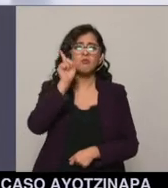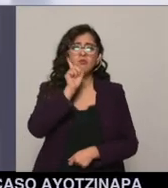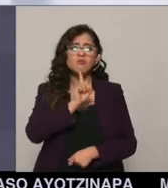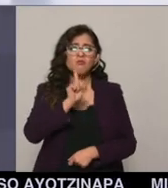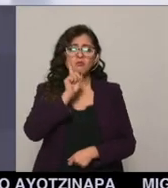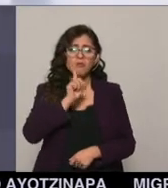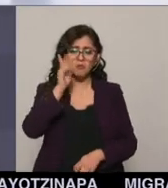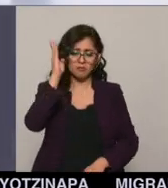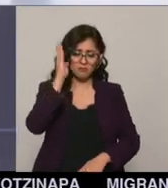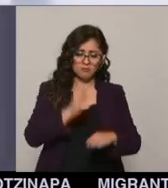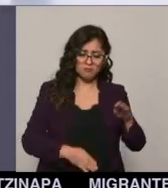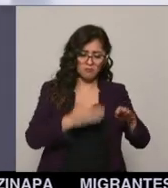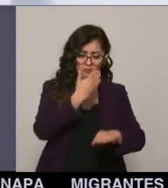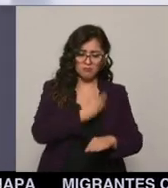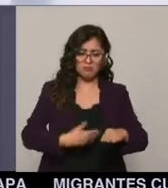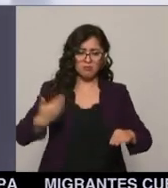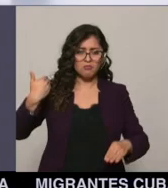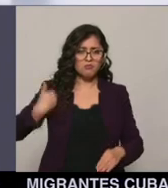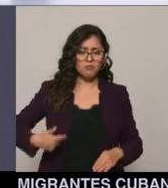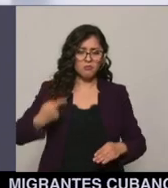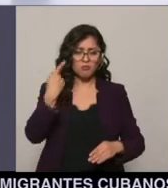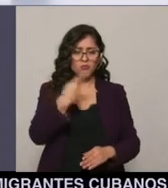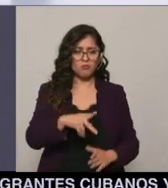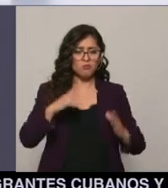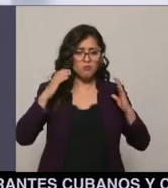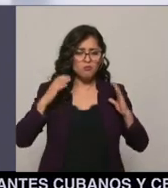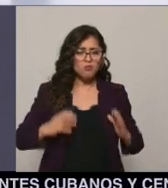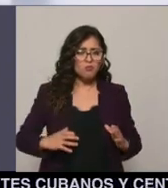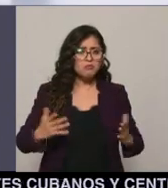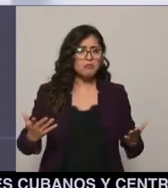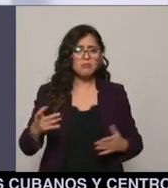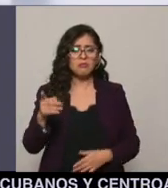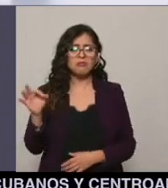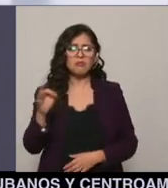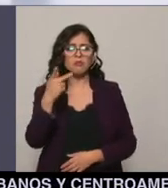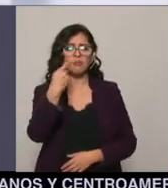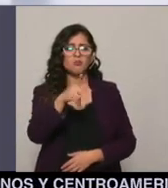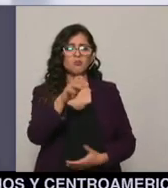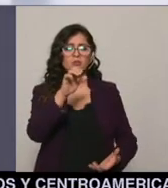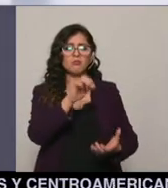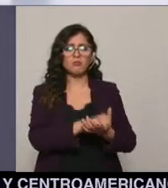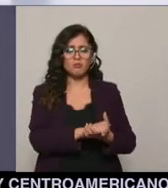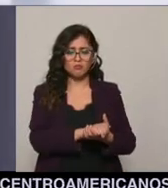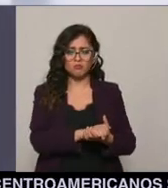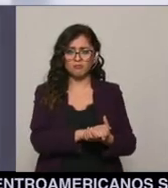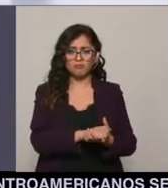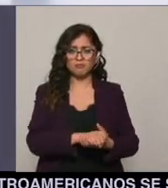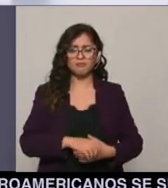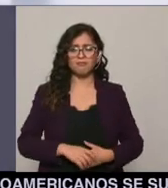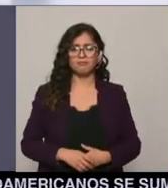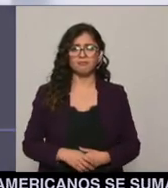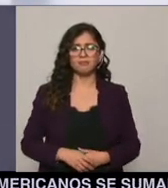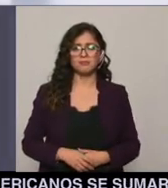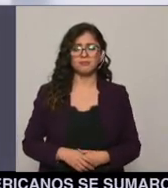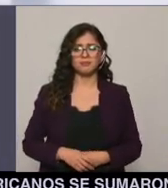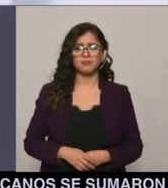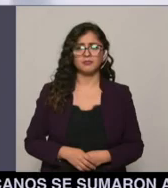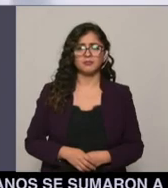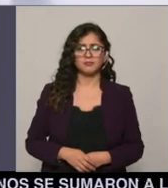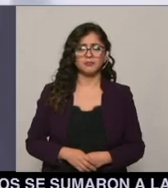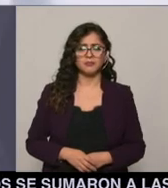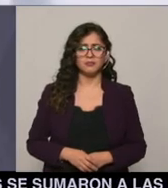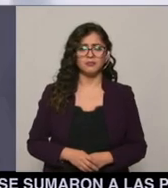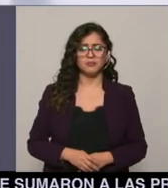su casa por presuntamente el esposo. Creo que es importante que le estén